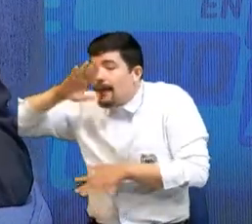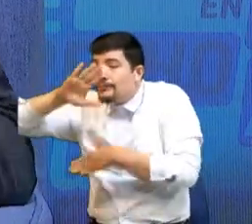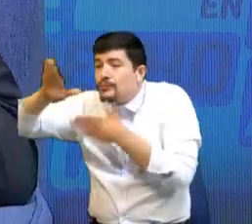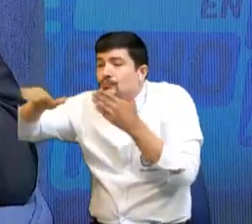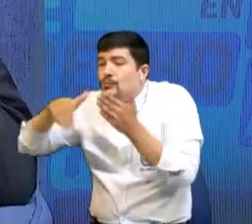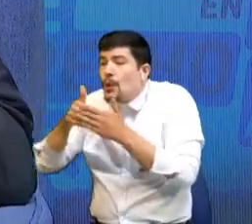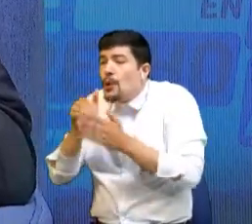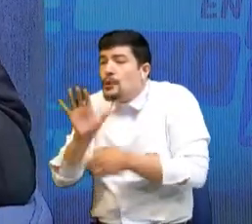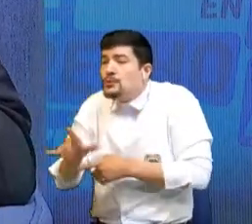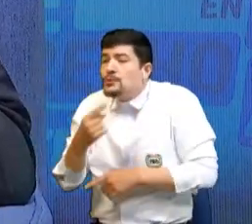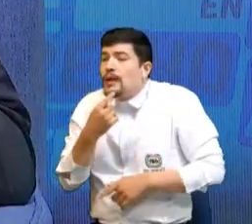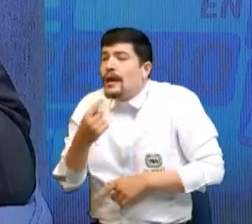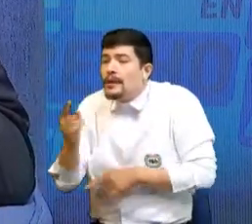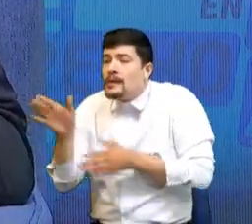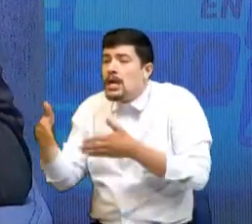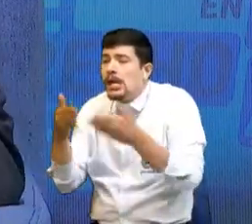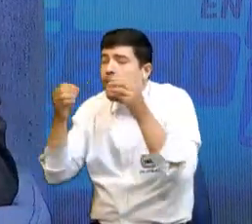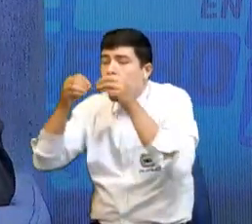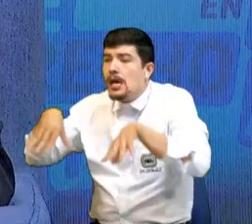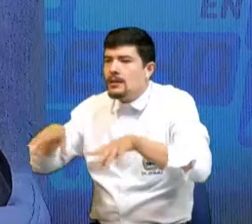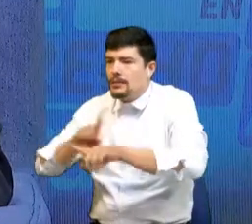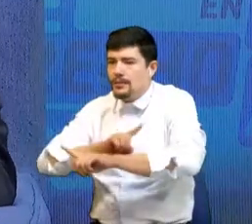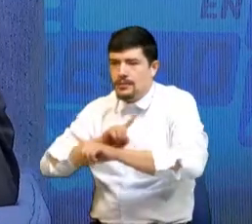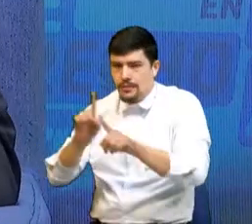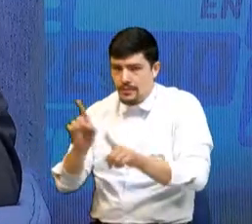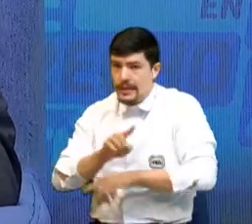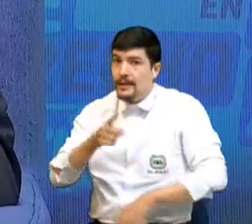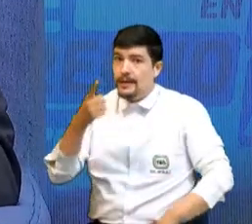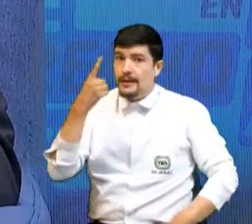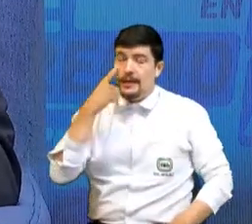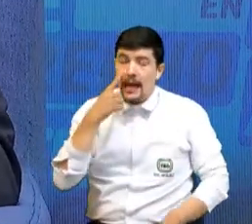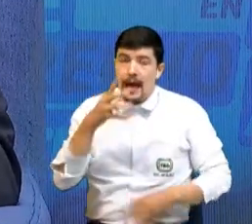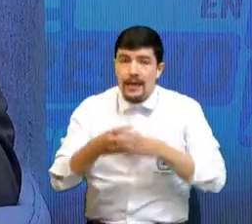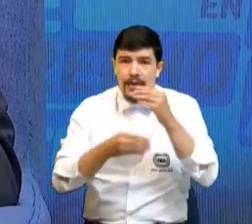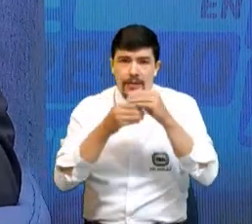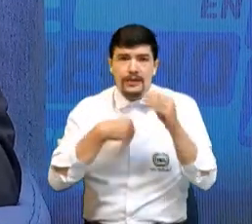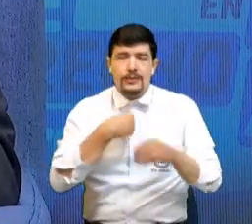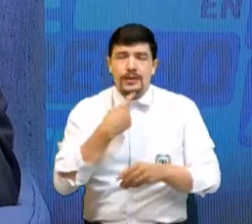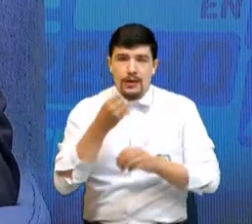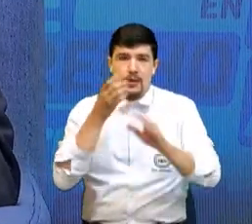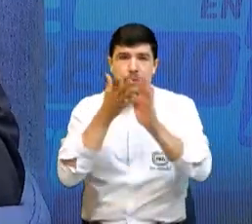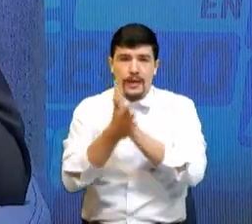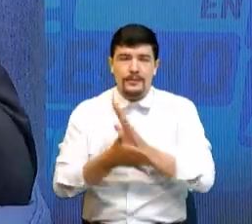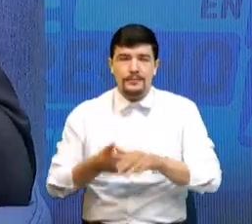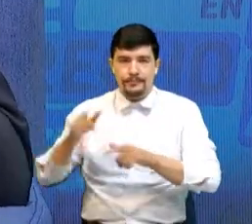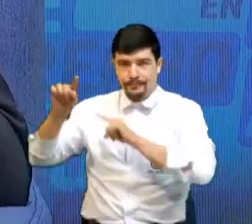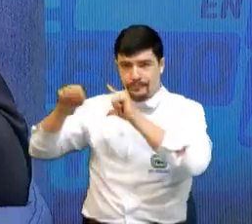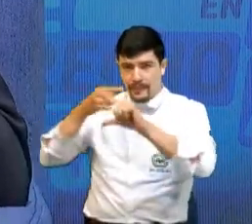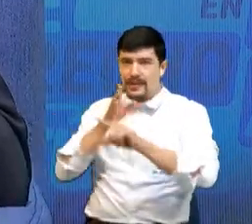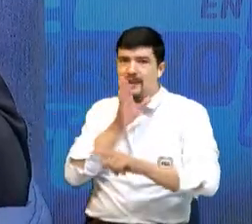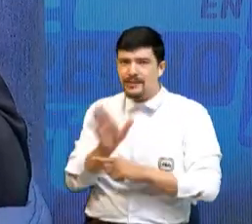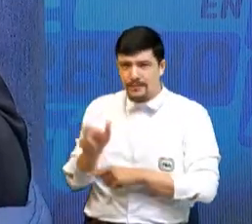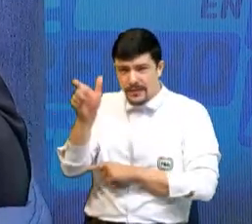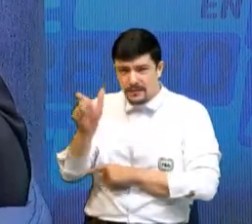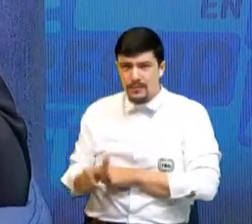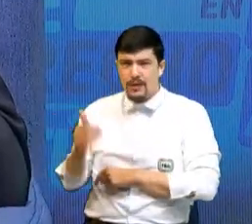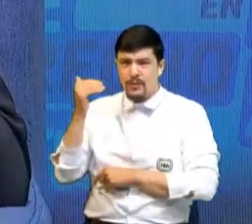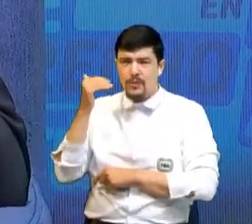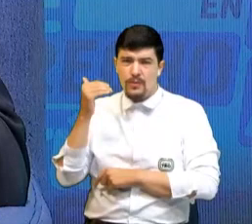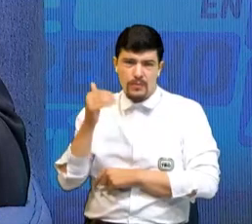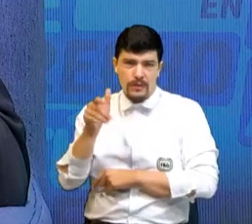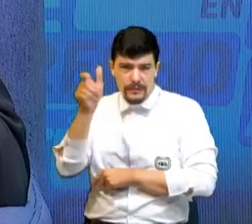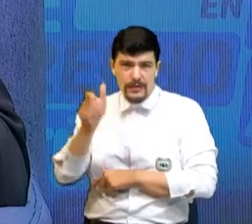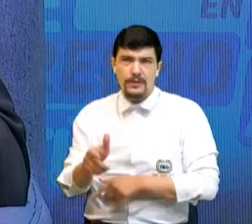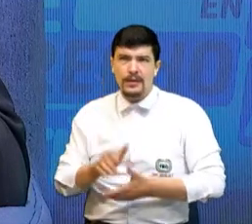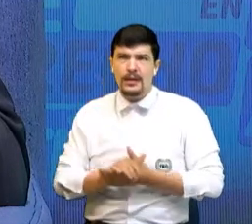está diciendo está embolatado. Y mire, a propósito de esto que les estoy comentando, nos escribe un